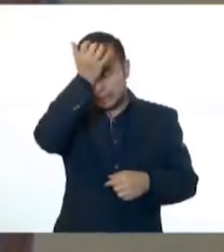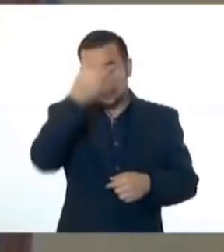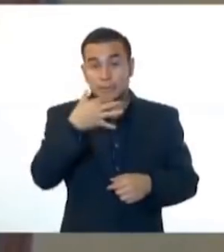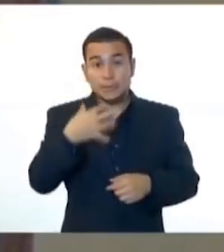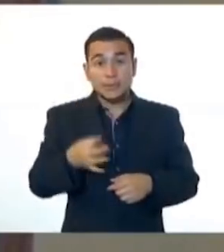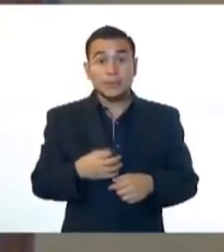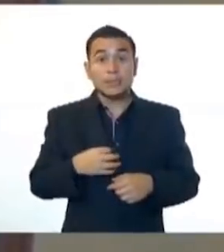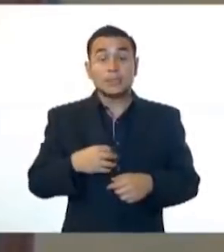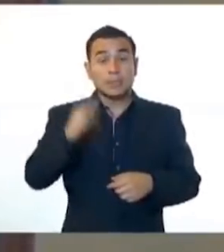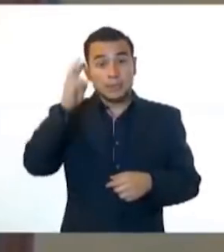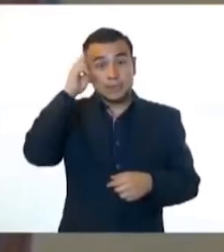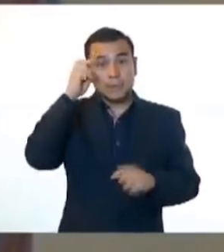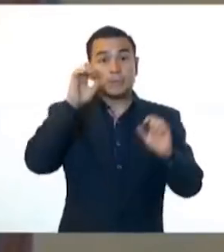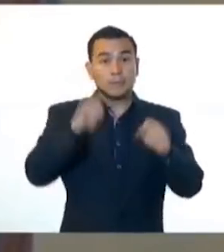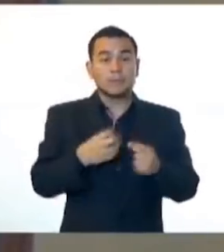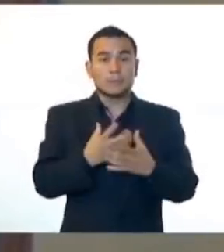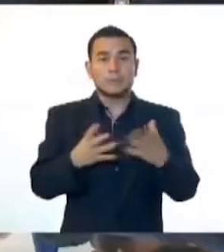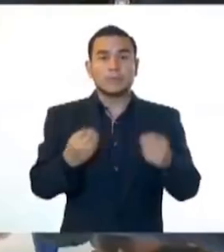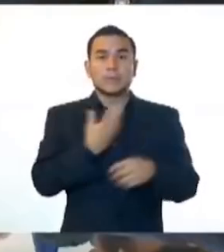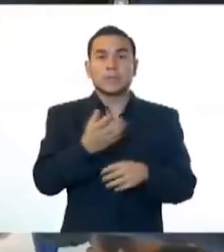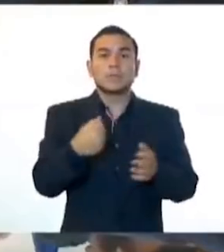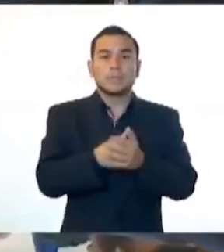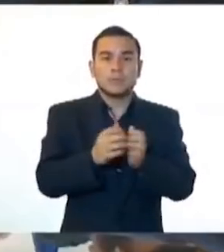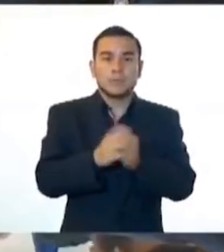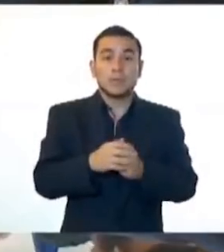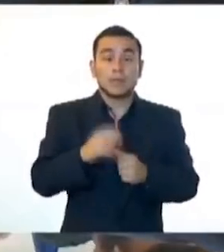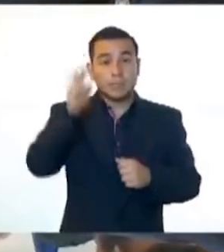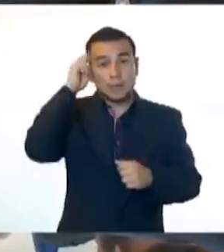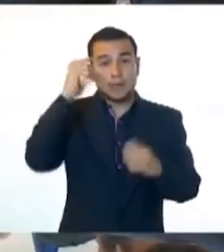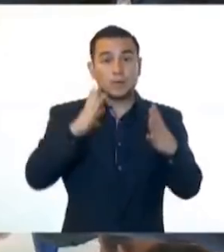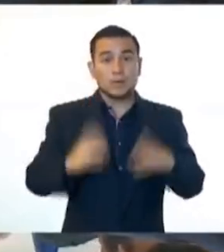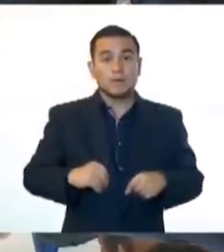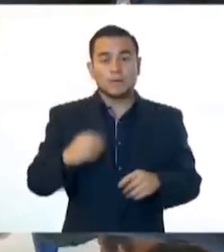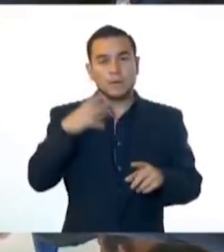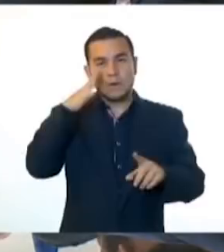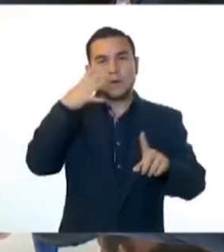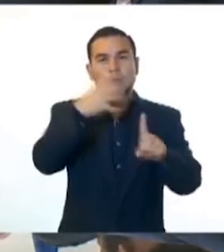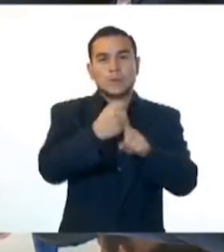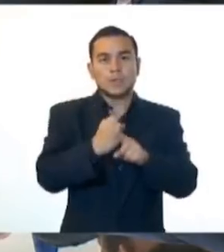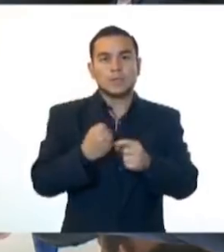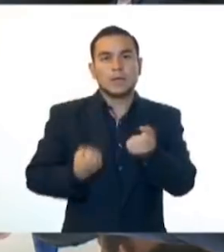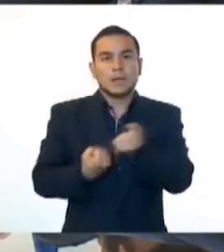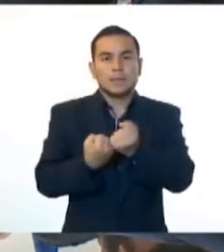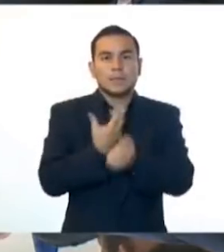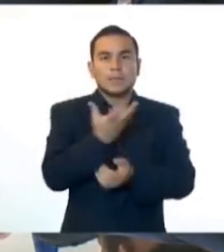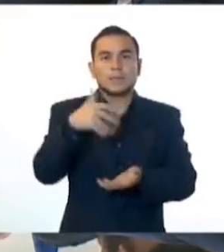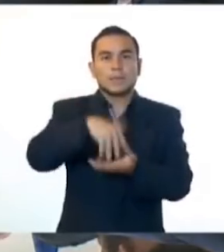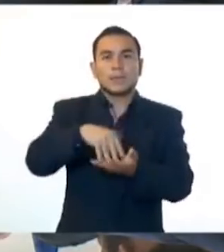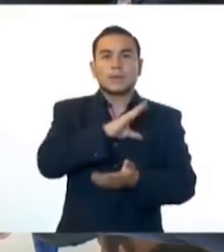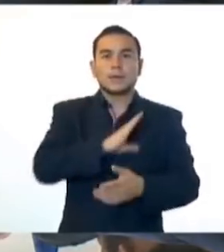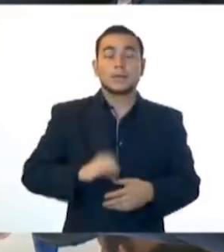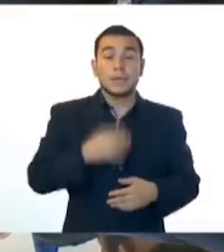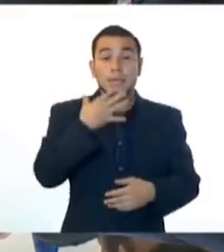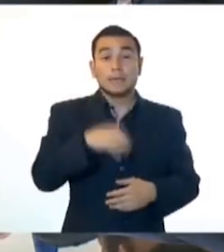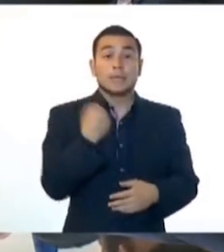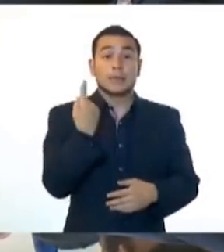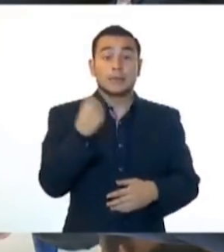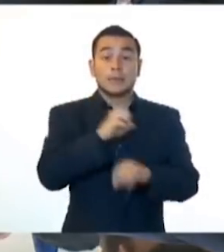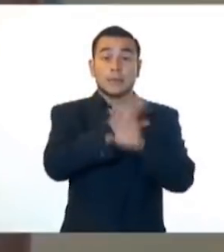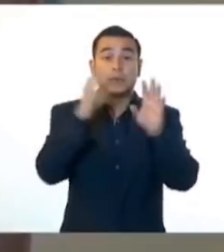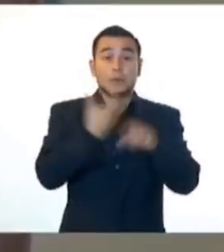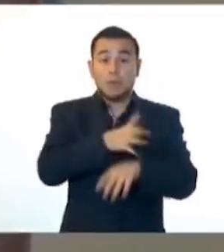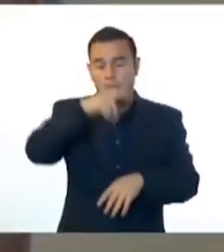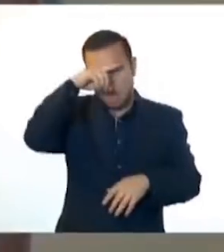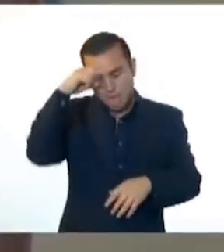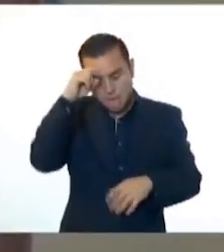que no están en el subsidio y que deberían de estarlo. El objetivo del gobierno es llegar a todos, pero quiero que entiendan la labor titánica